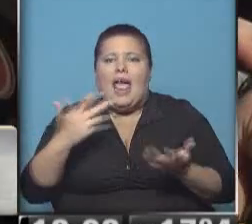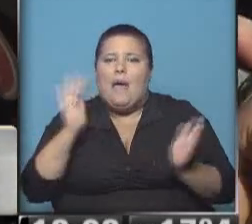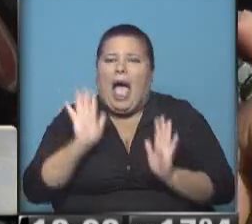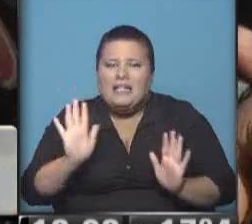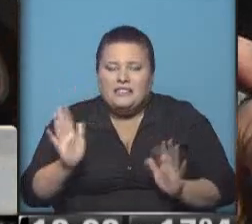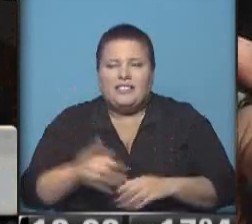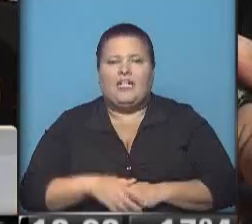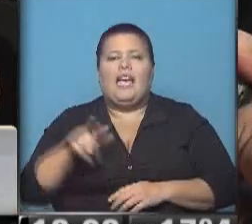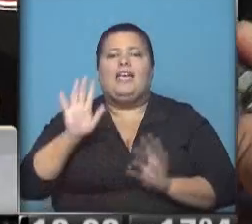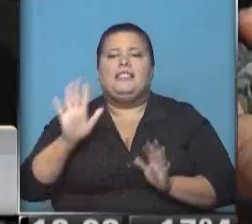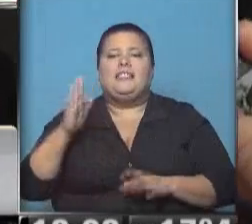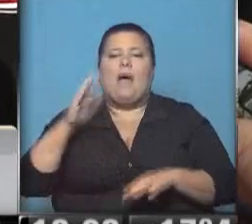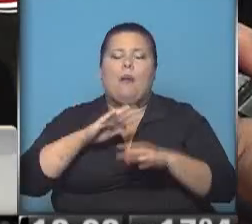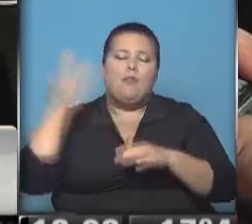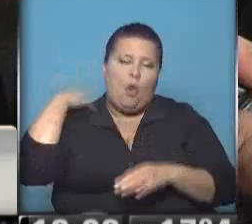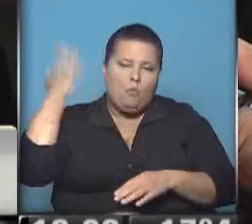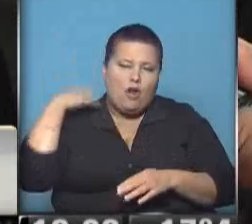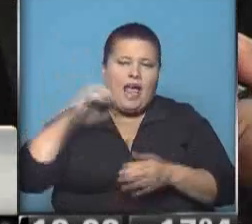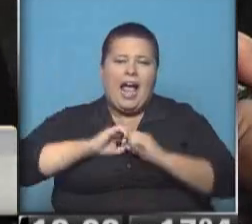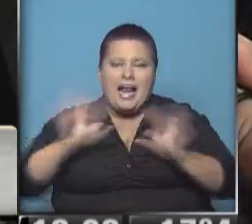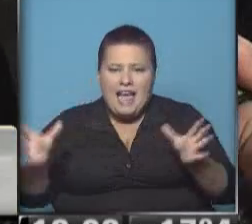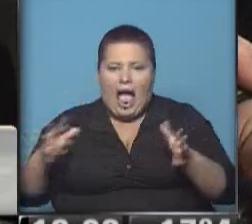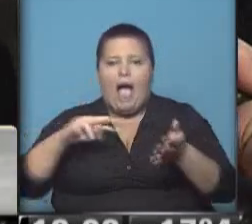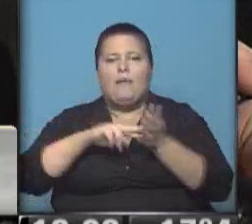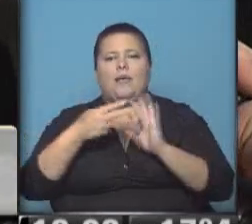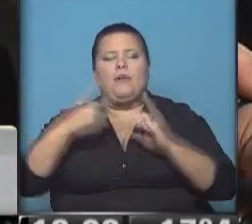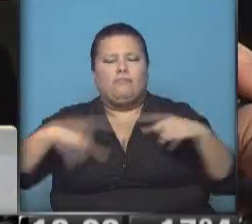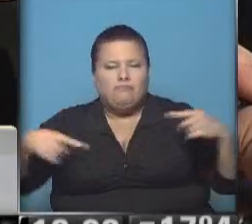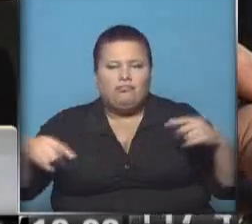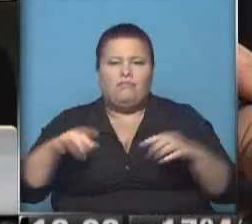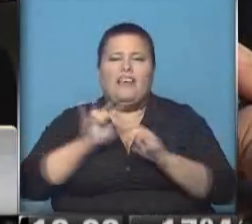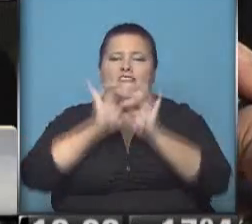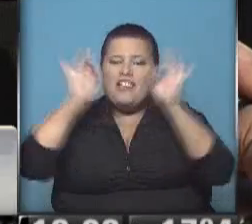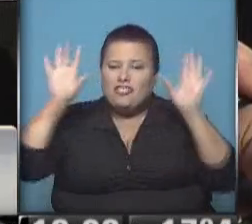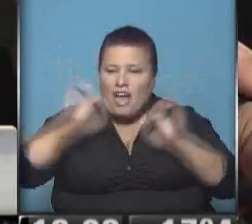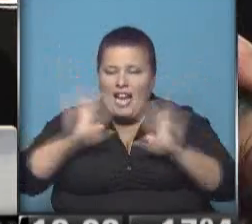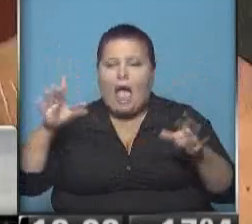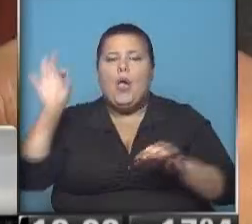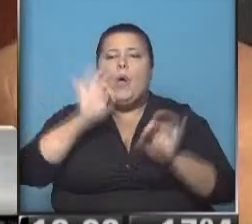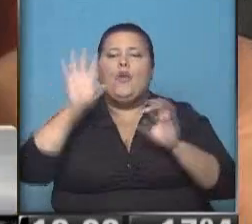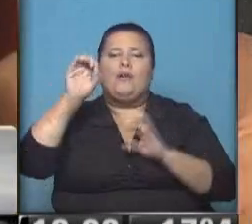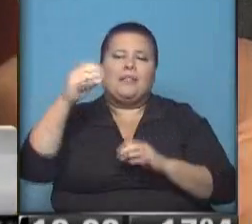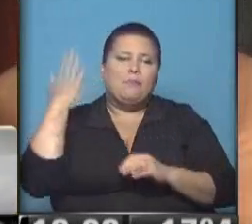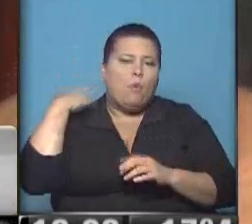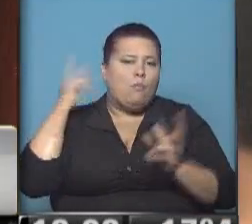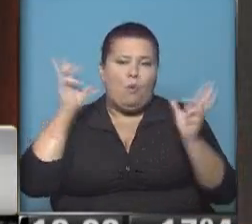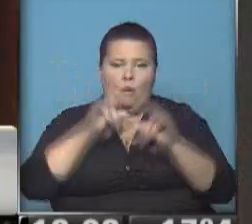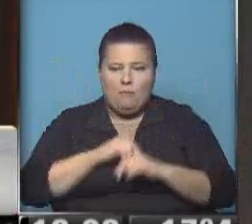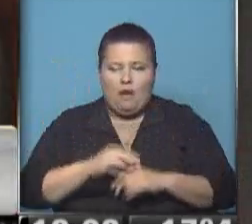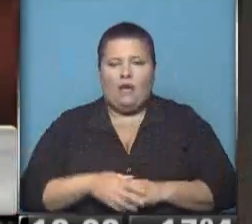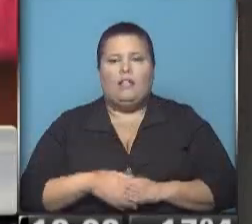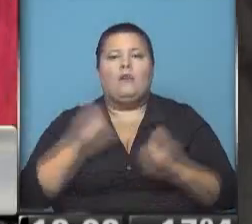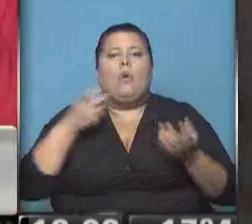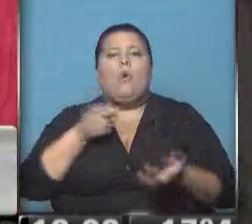Noah tenía una neumonía grave, una displasia, una sepsis severa, un virus que le había comido el pulmón y ya no tenía pulmones. ¿Y cuál está la